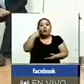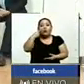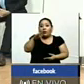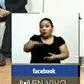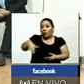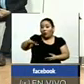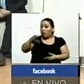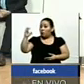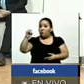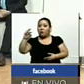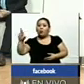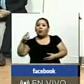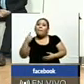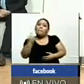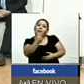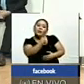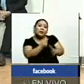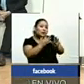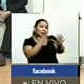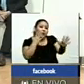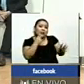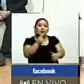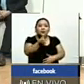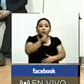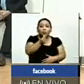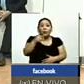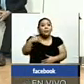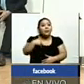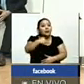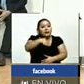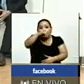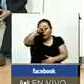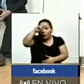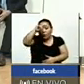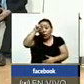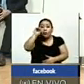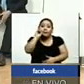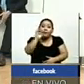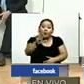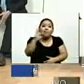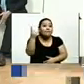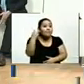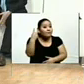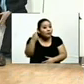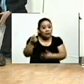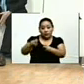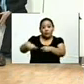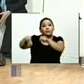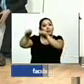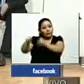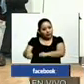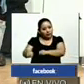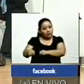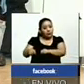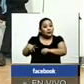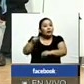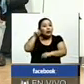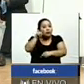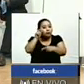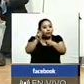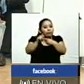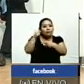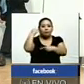Ministerio de Trabajo, mucha gente pidiendo información. Sí. El Ministerio de Trabajo ha dicho que todavía no se ha firmado el convenio con Estados Unidos, ese es un